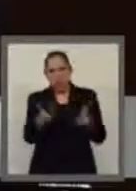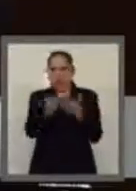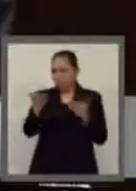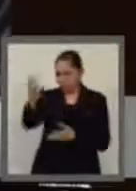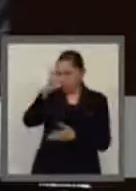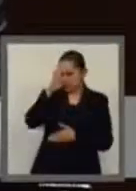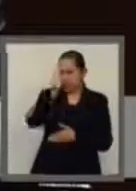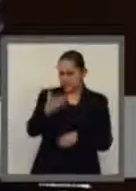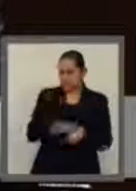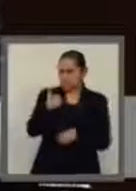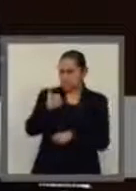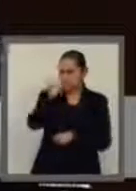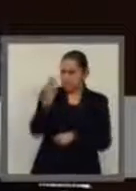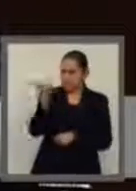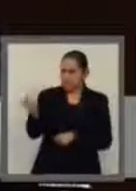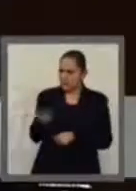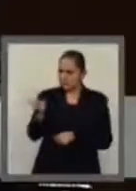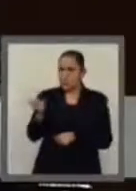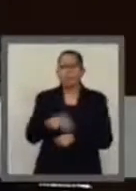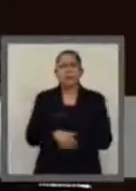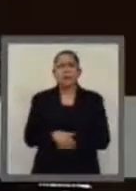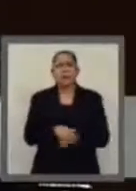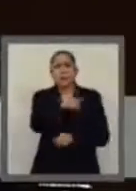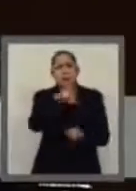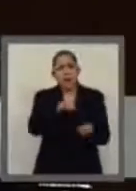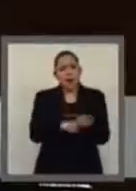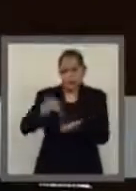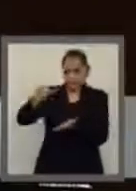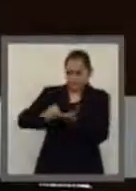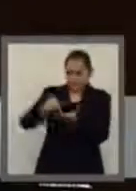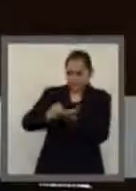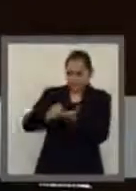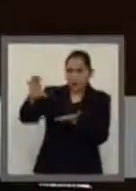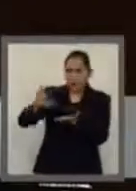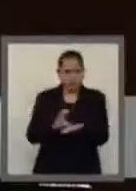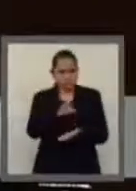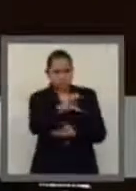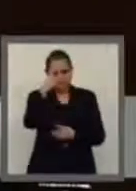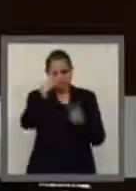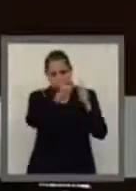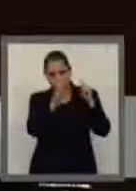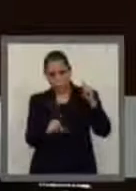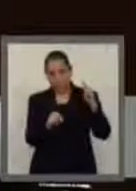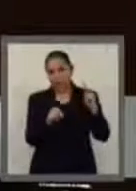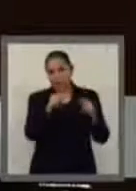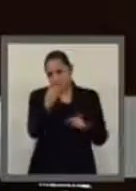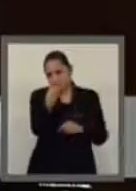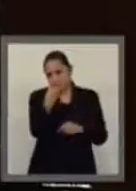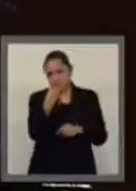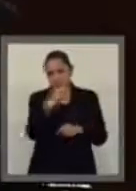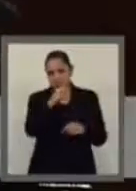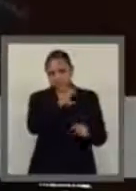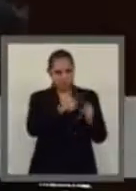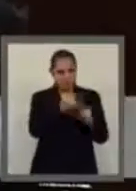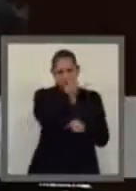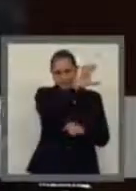asociados a cada uno de los gastos fiscales? ¿A cuánto asciende el fiscal en función de ello unas económicas tiene especiales sustentabilidad hasta hoy la renuncia recaudatoria? ¿Y por qué